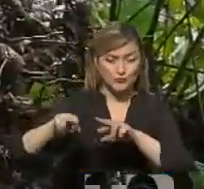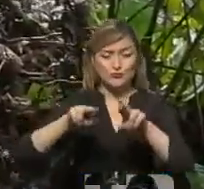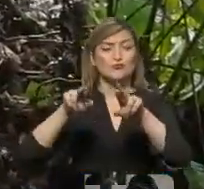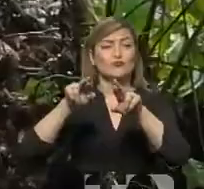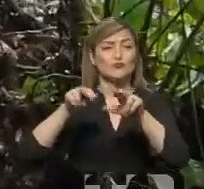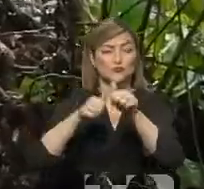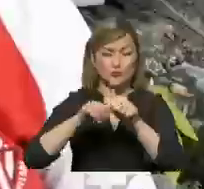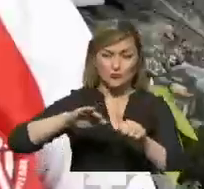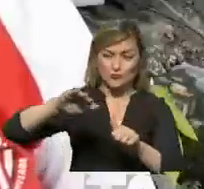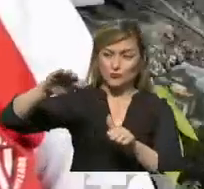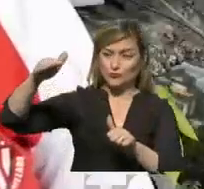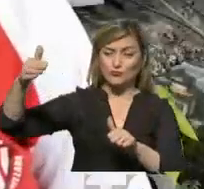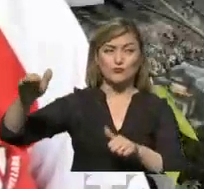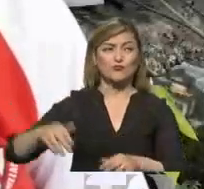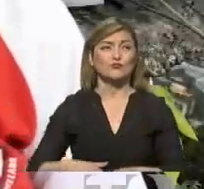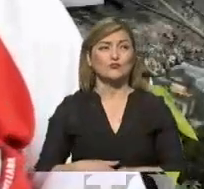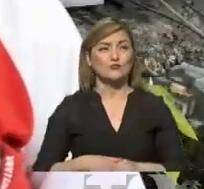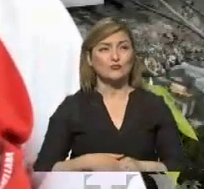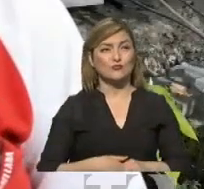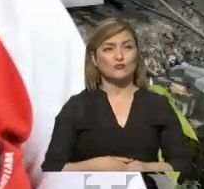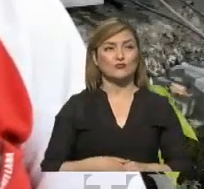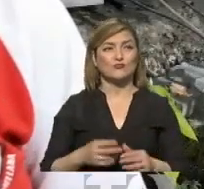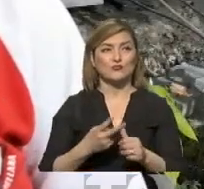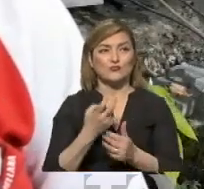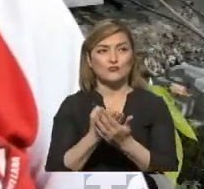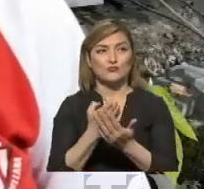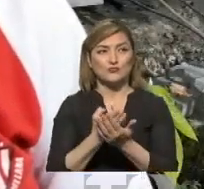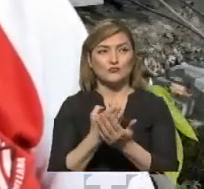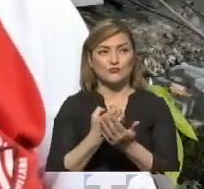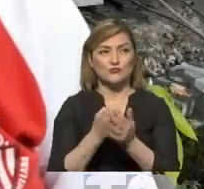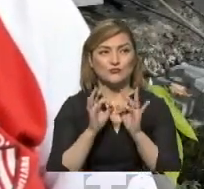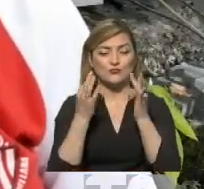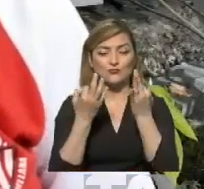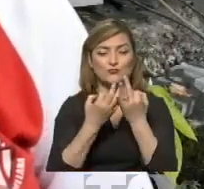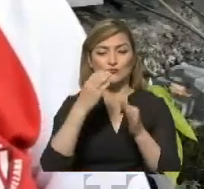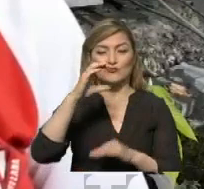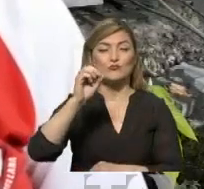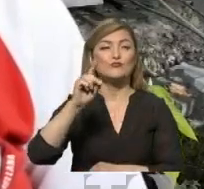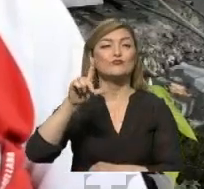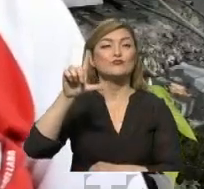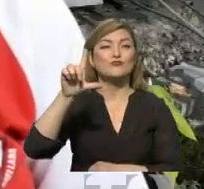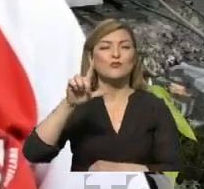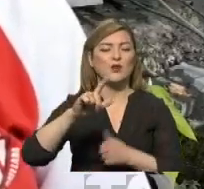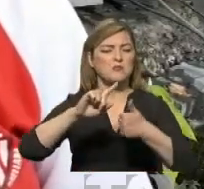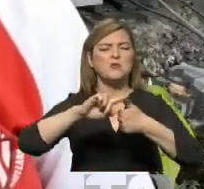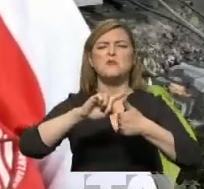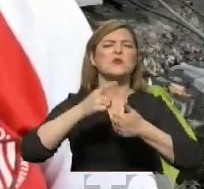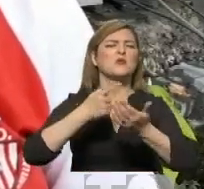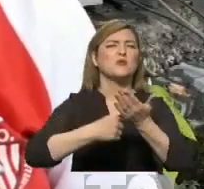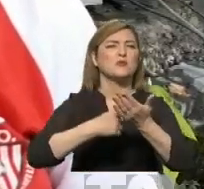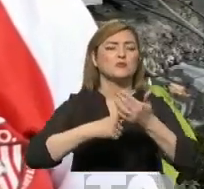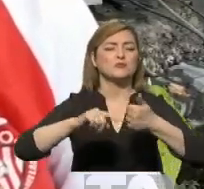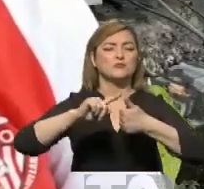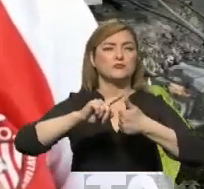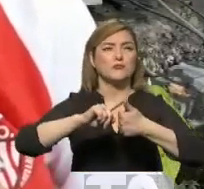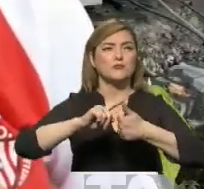laderas de las montañas. Una segunda fuente económica de ingresos a las familias de Copal. ¿Cuál sería la primera fuente aquí? La